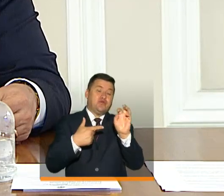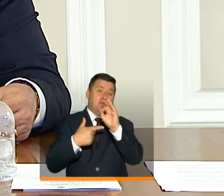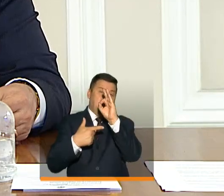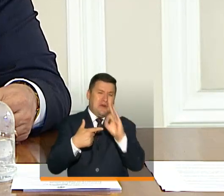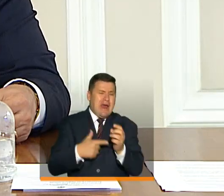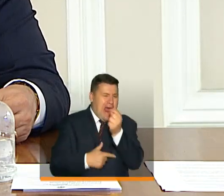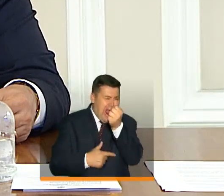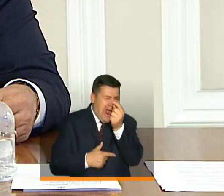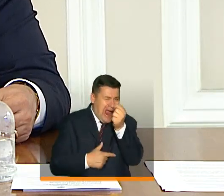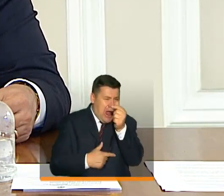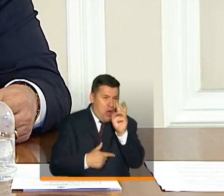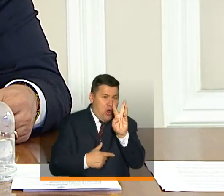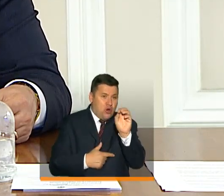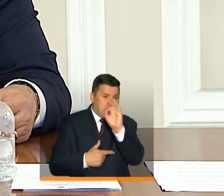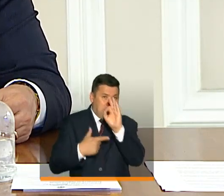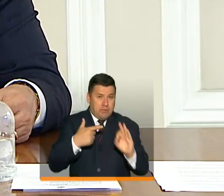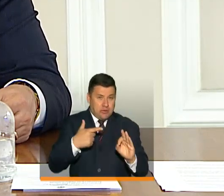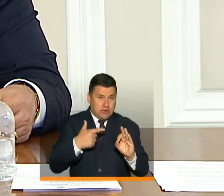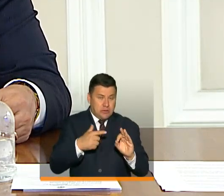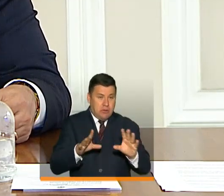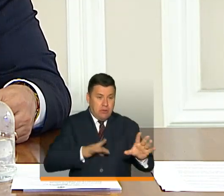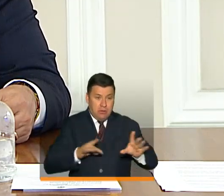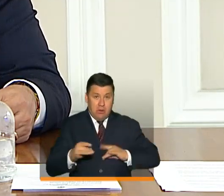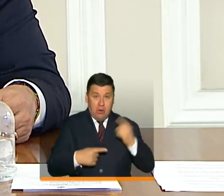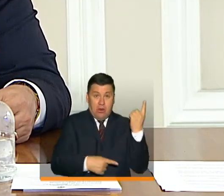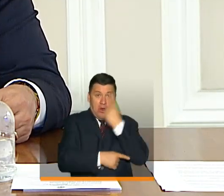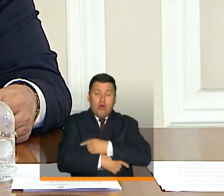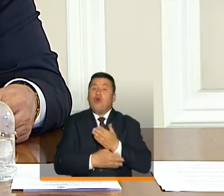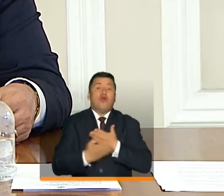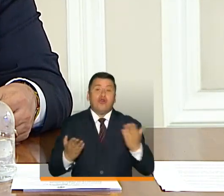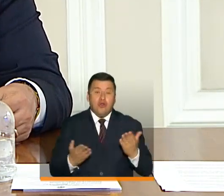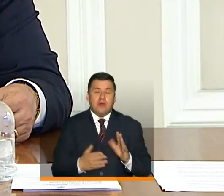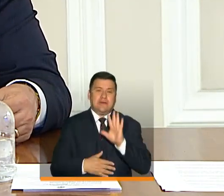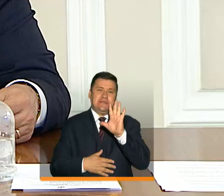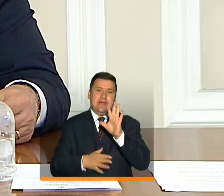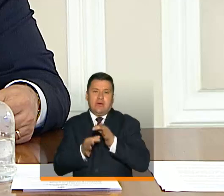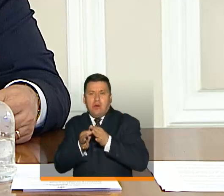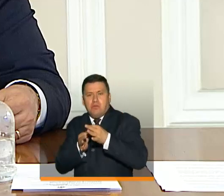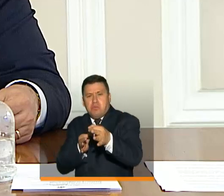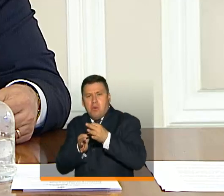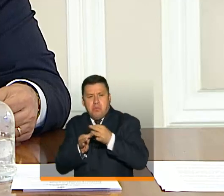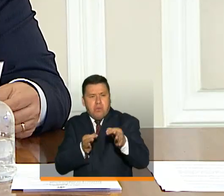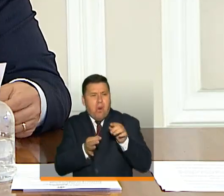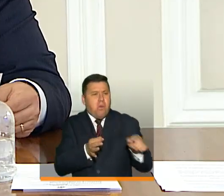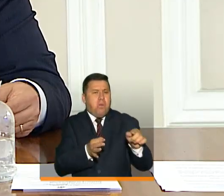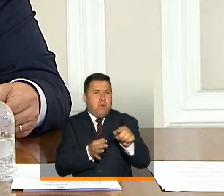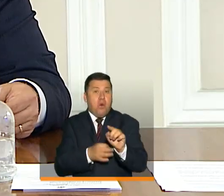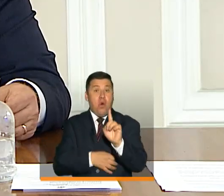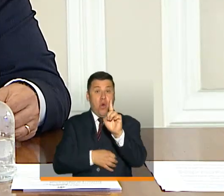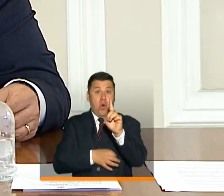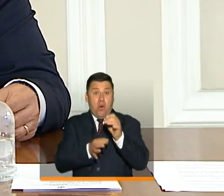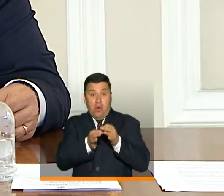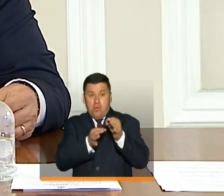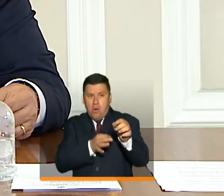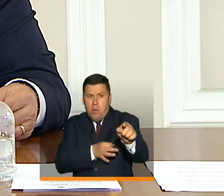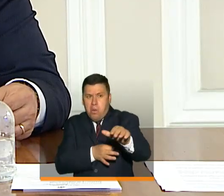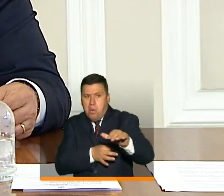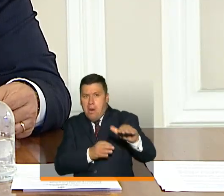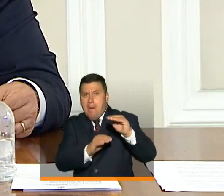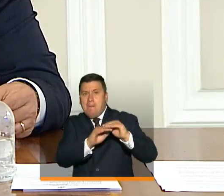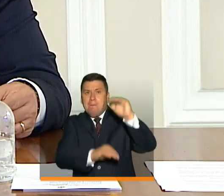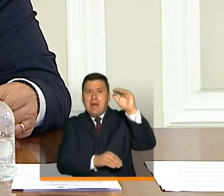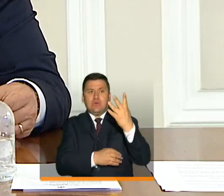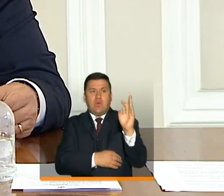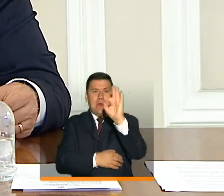77.8%, casi el 80% de los contagios de hoy está concentrado en 5 municipios y un solo municipio está representando más